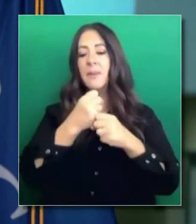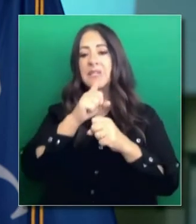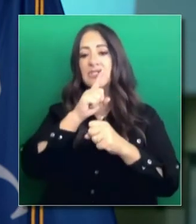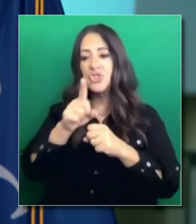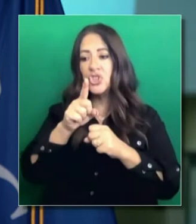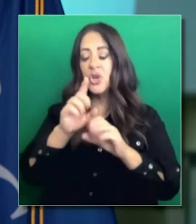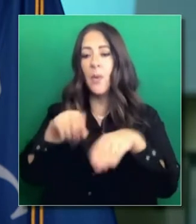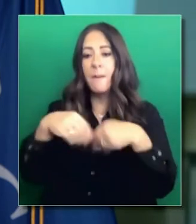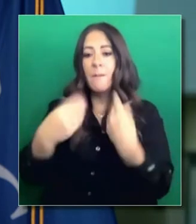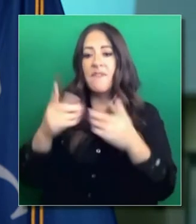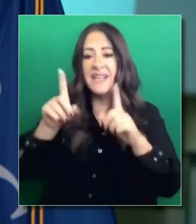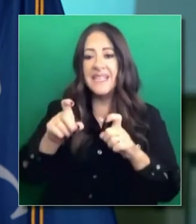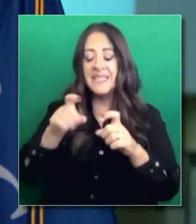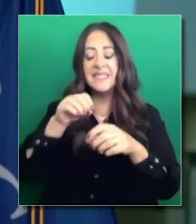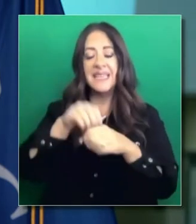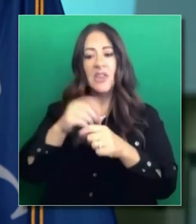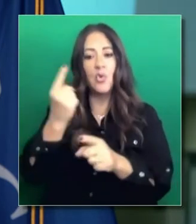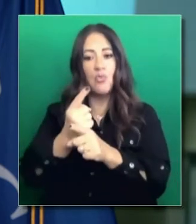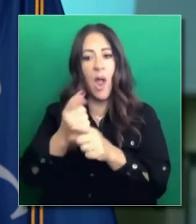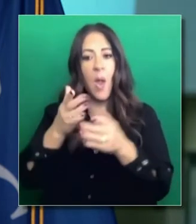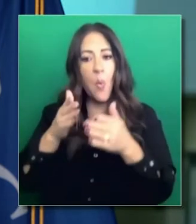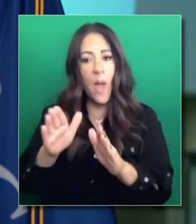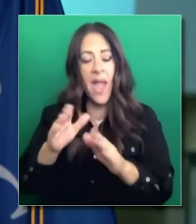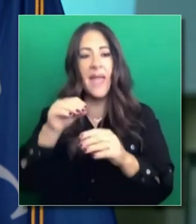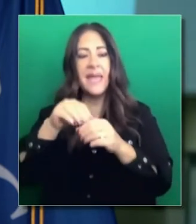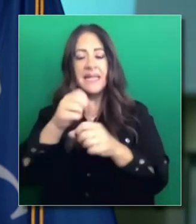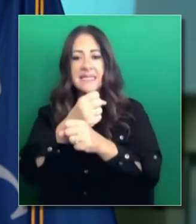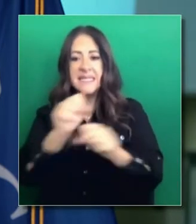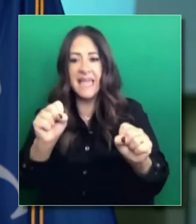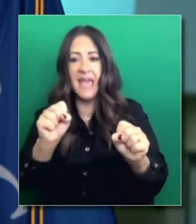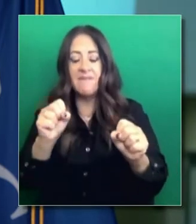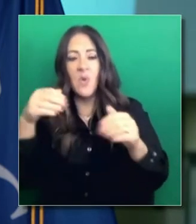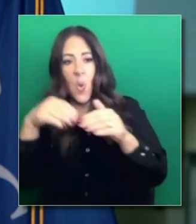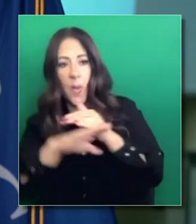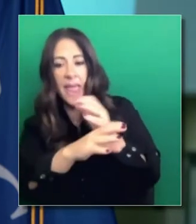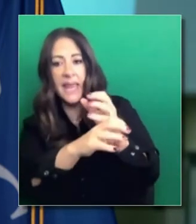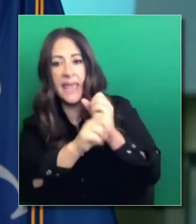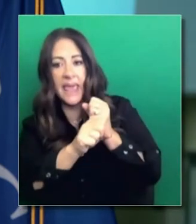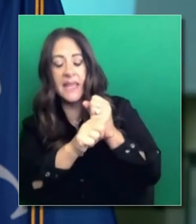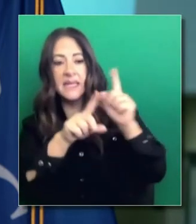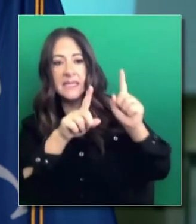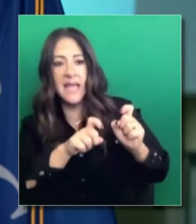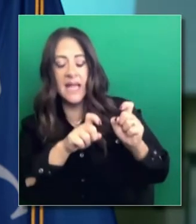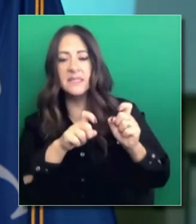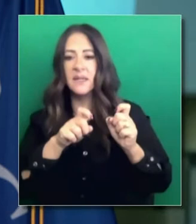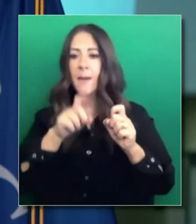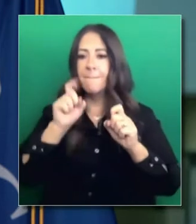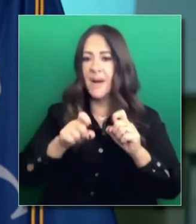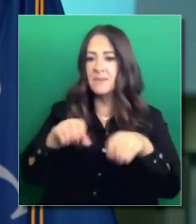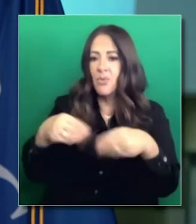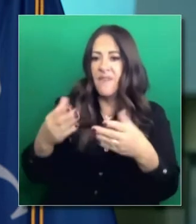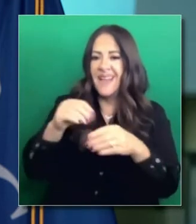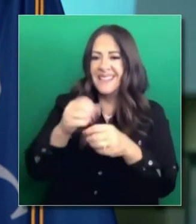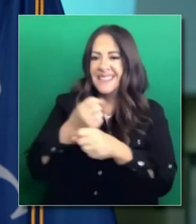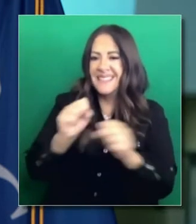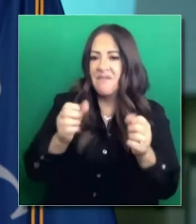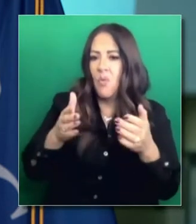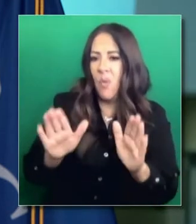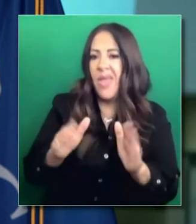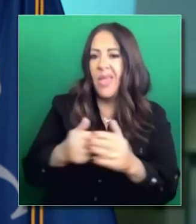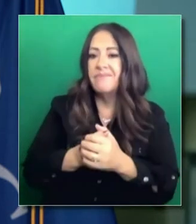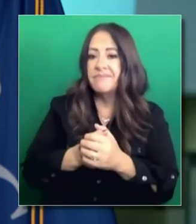que se hagan sin riesgo. De modo que falta mucho trabajo por hacer en cuanto a esos planes, esas estrategias y